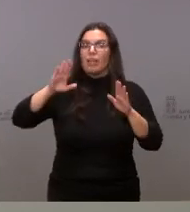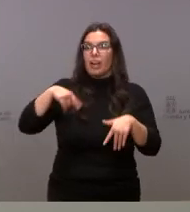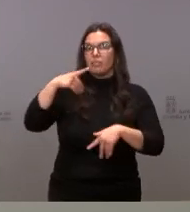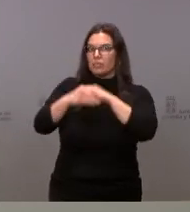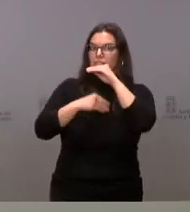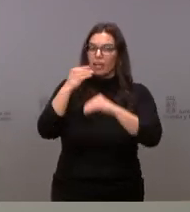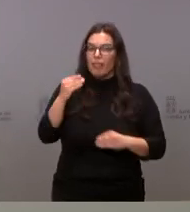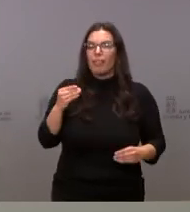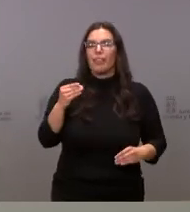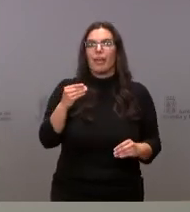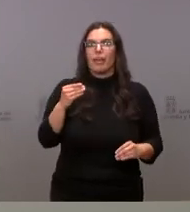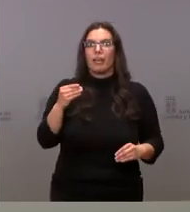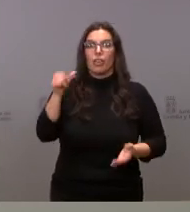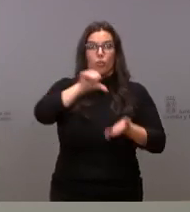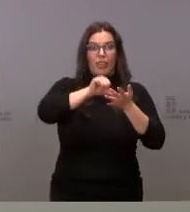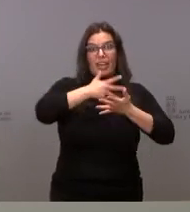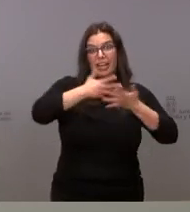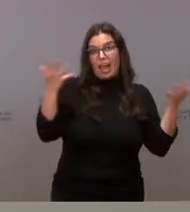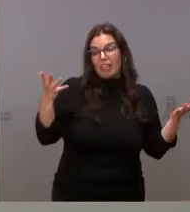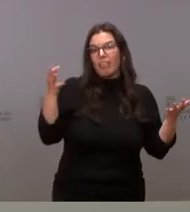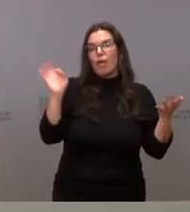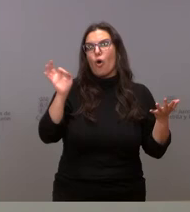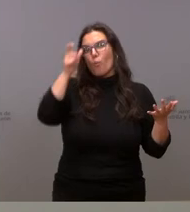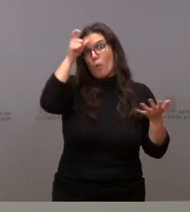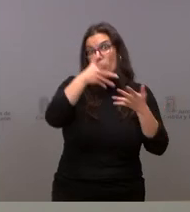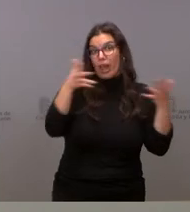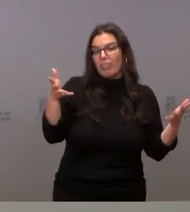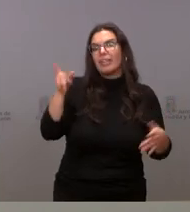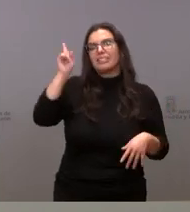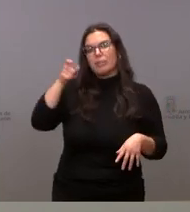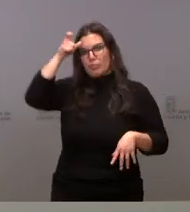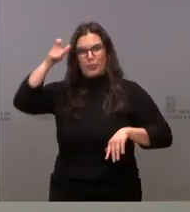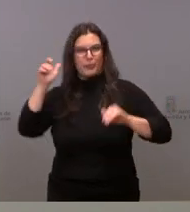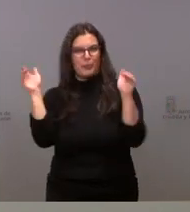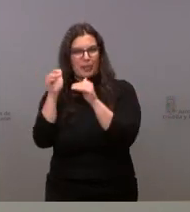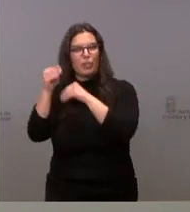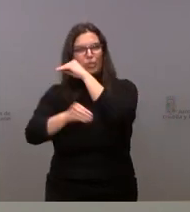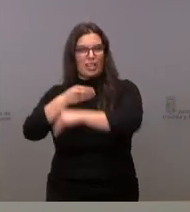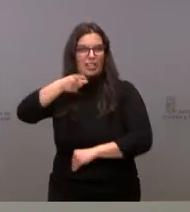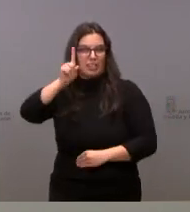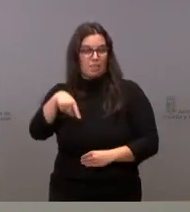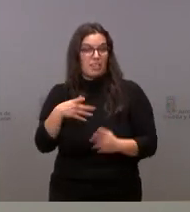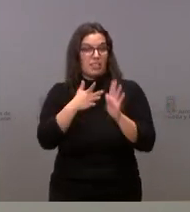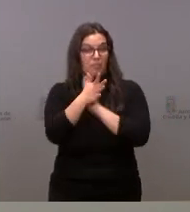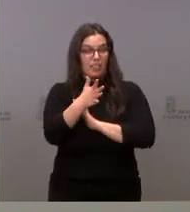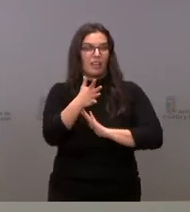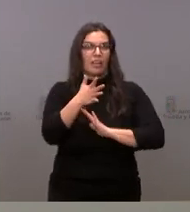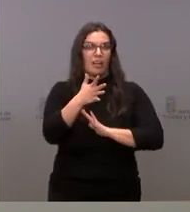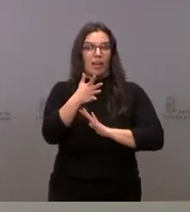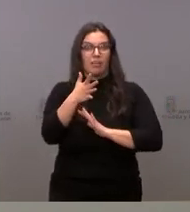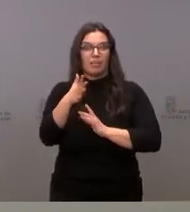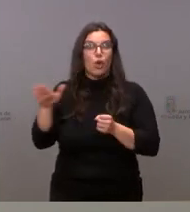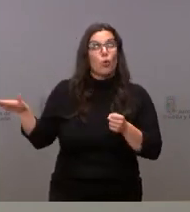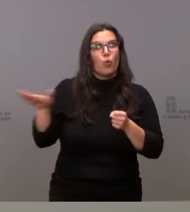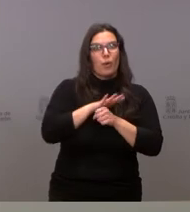solamente en los en las grandes ciudades las grandes núcleos de población sino que también está haciendo el núcleos de población más pequeños con lo cual nos permite extender el privado de un